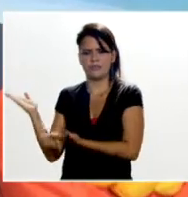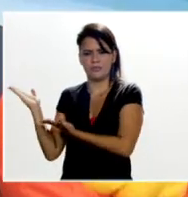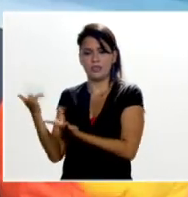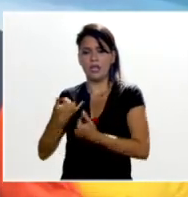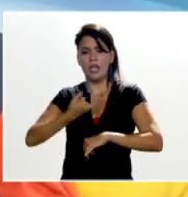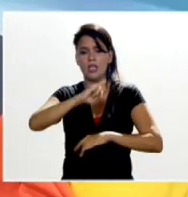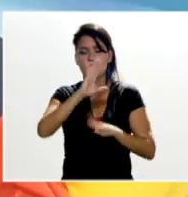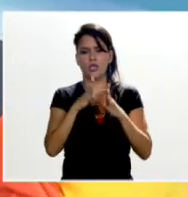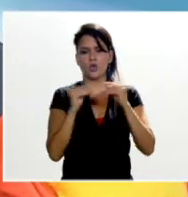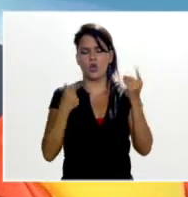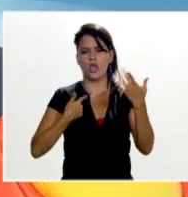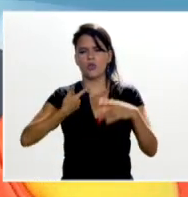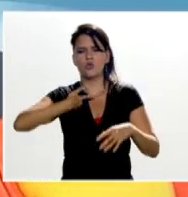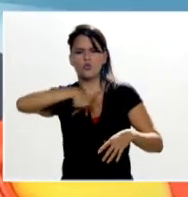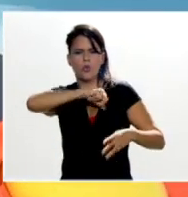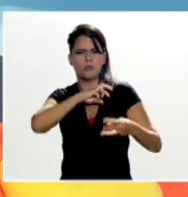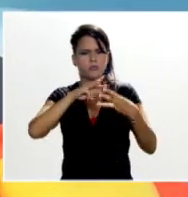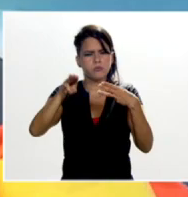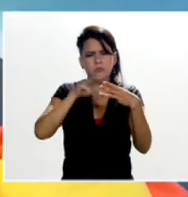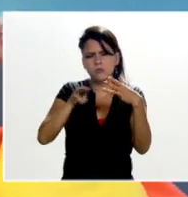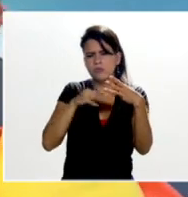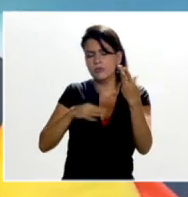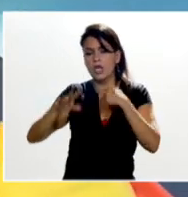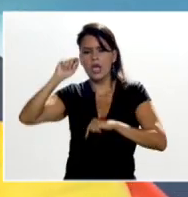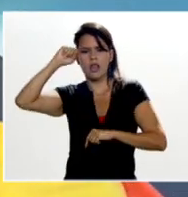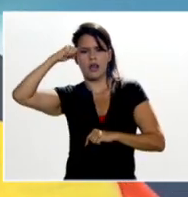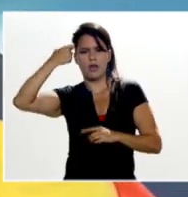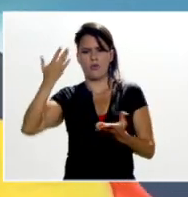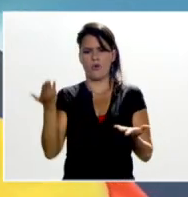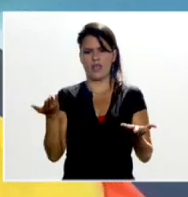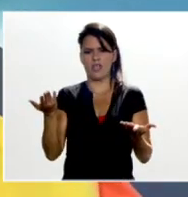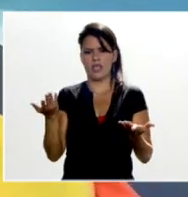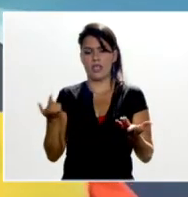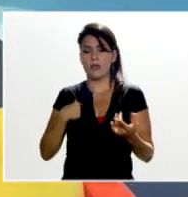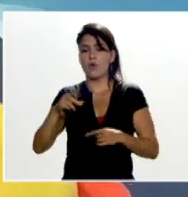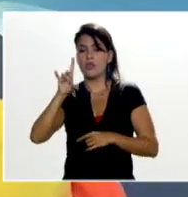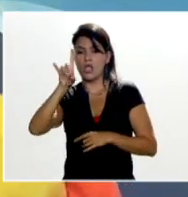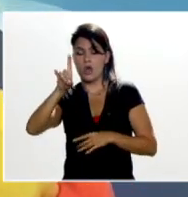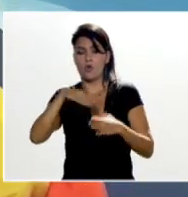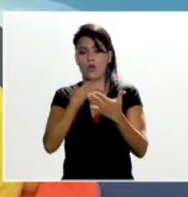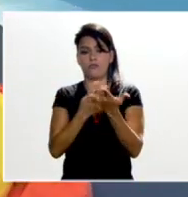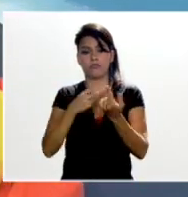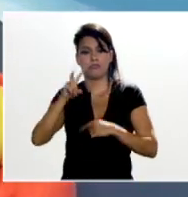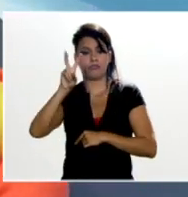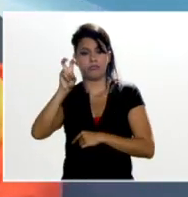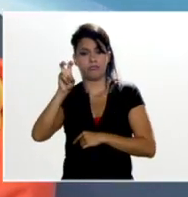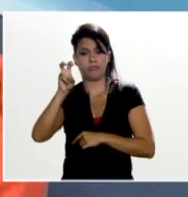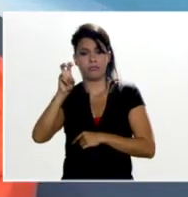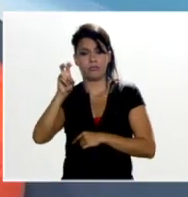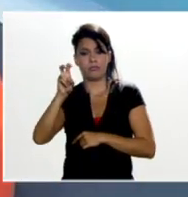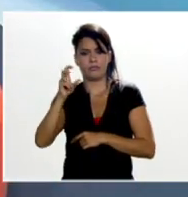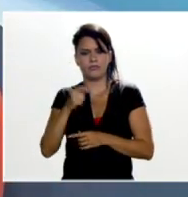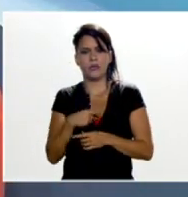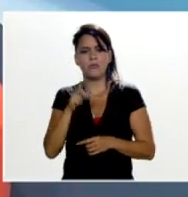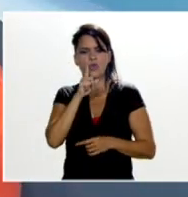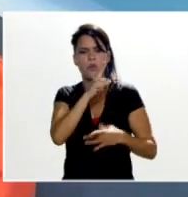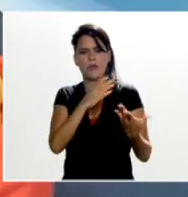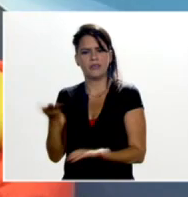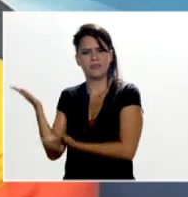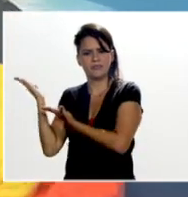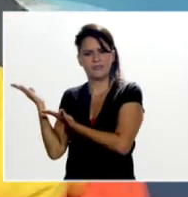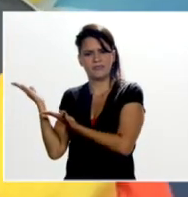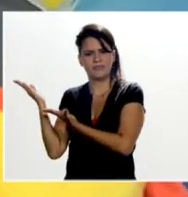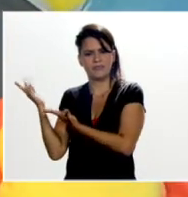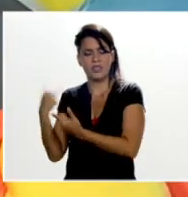está toda nuestra programación. Recuerden que estamos de lunes a viernes. Mi nombre es Cianya